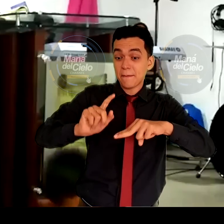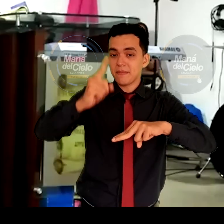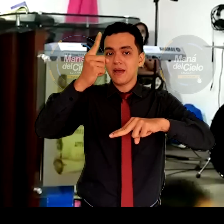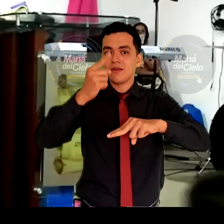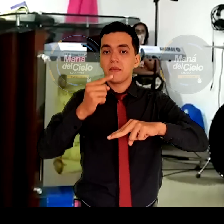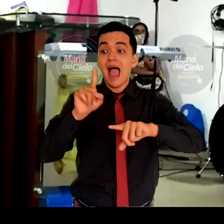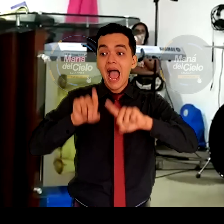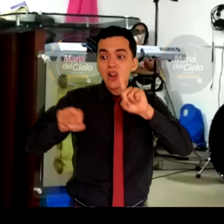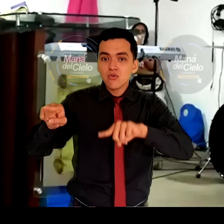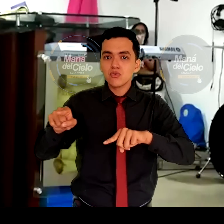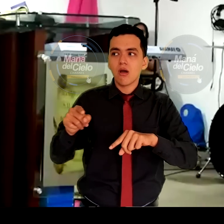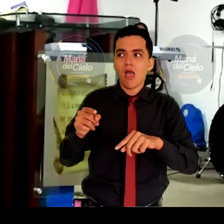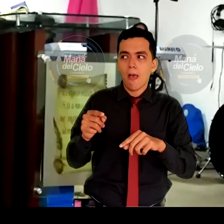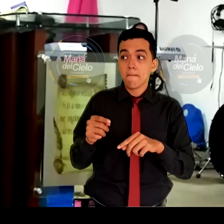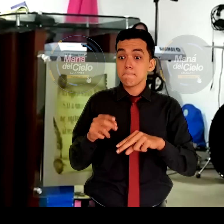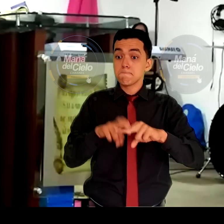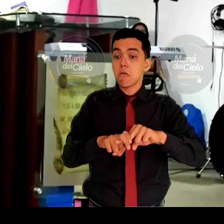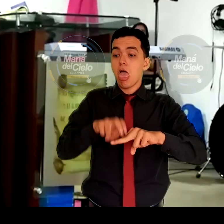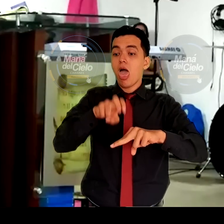danzando y hablando en lengua. Y ellos,